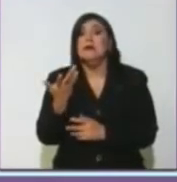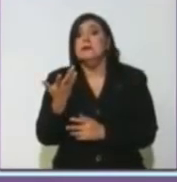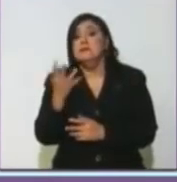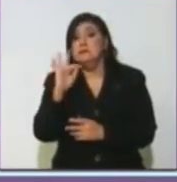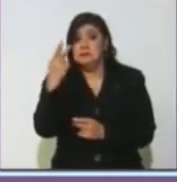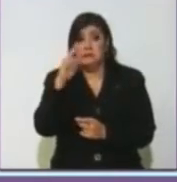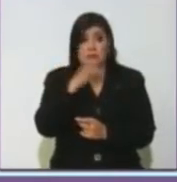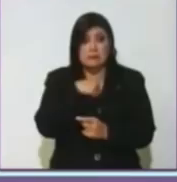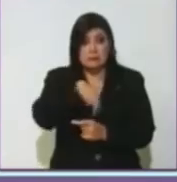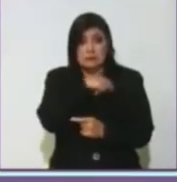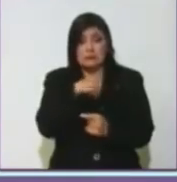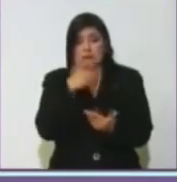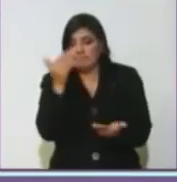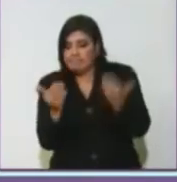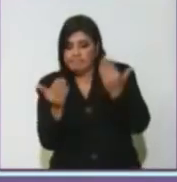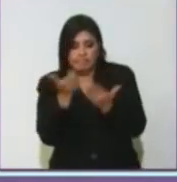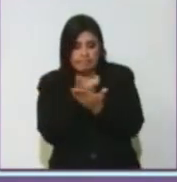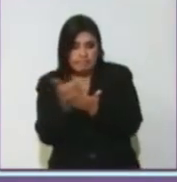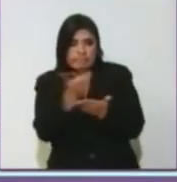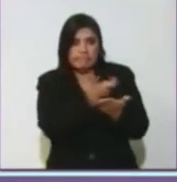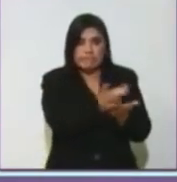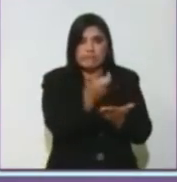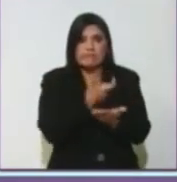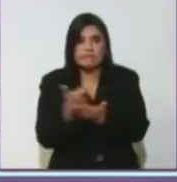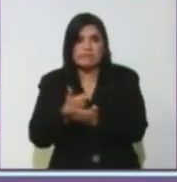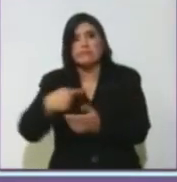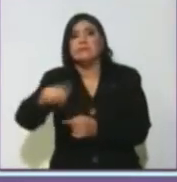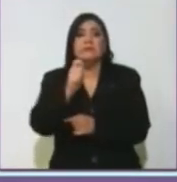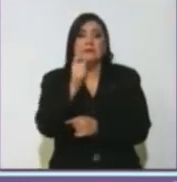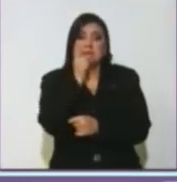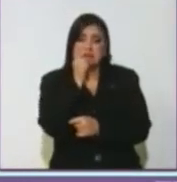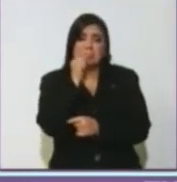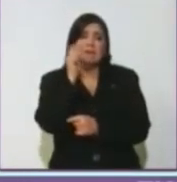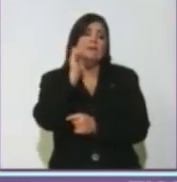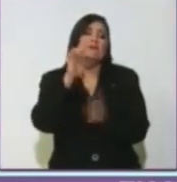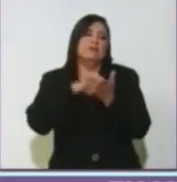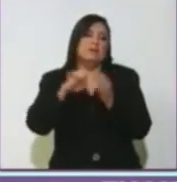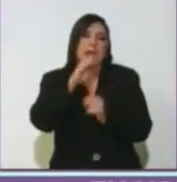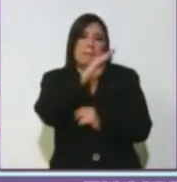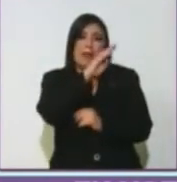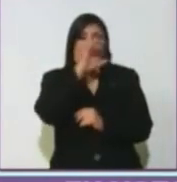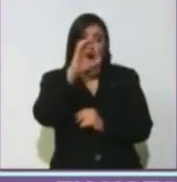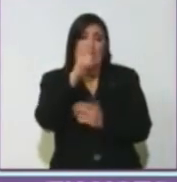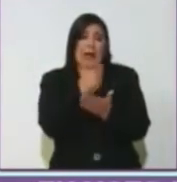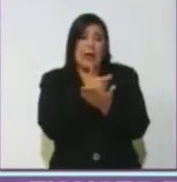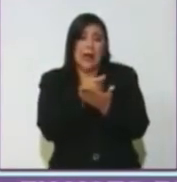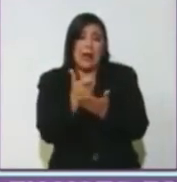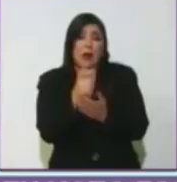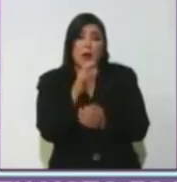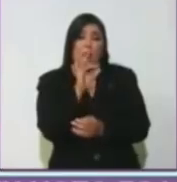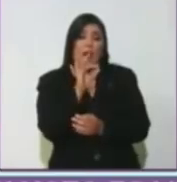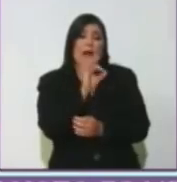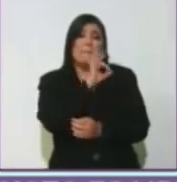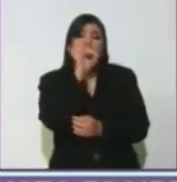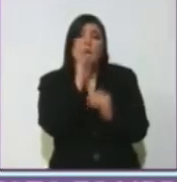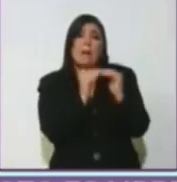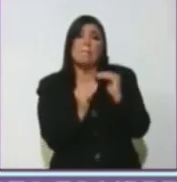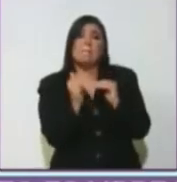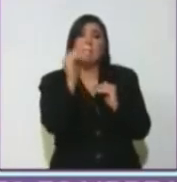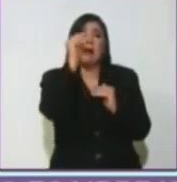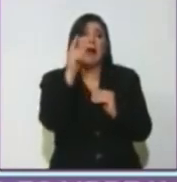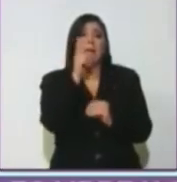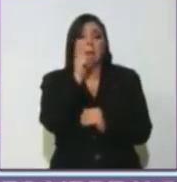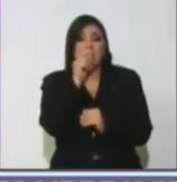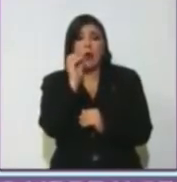comparamos en cuanto a sus ingresos la policía de baja california tiene un ingreso que es 40% superior a la